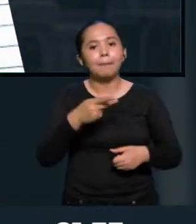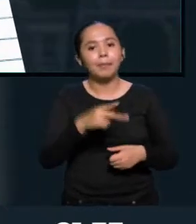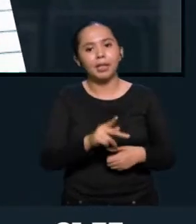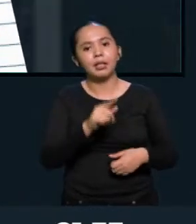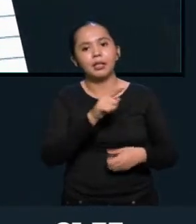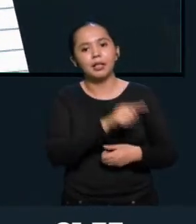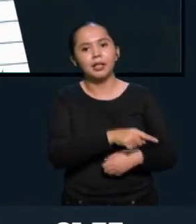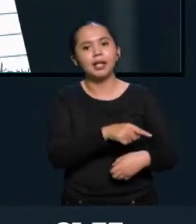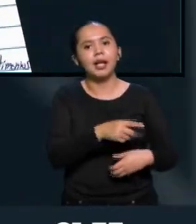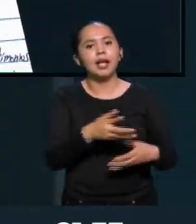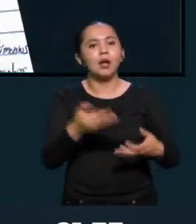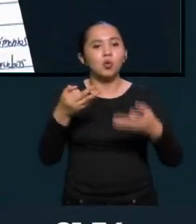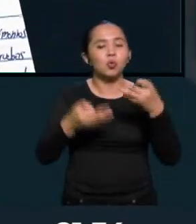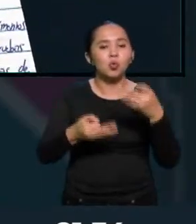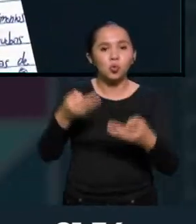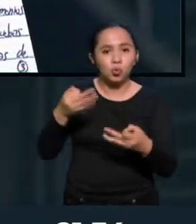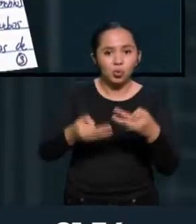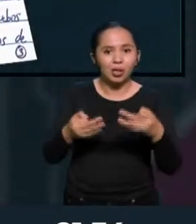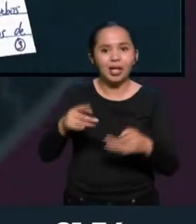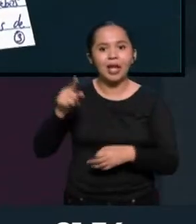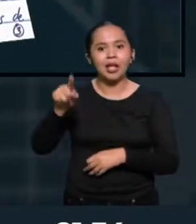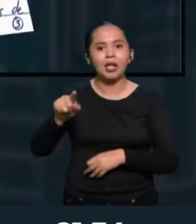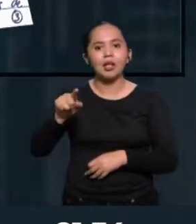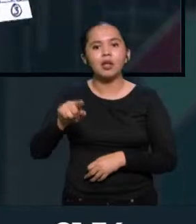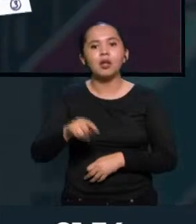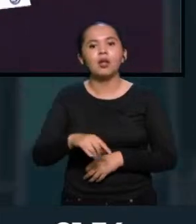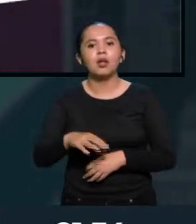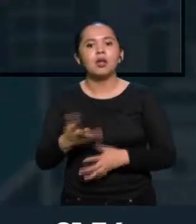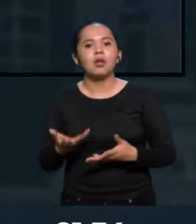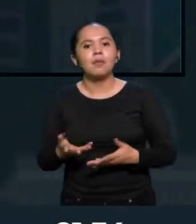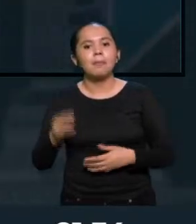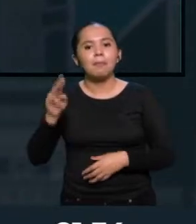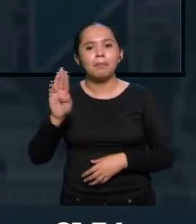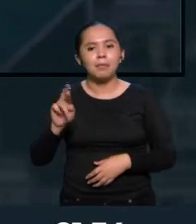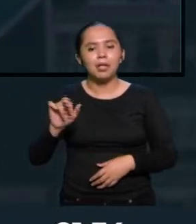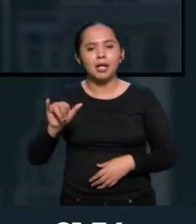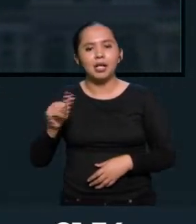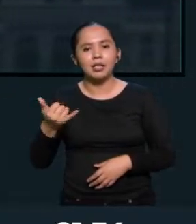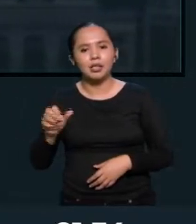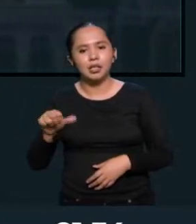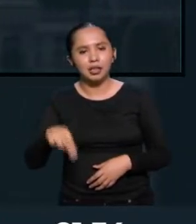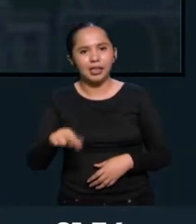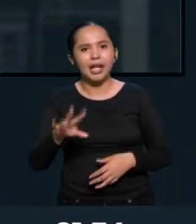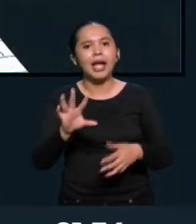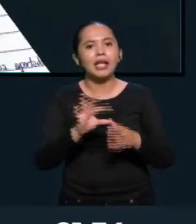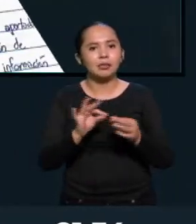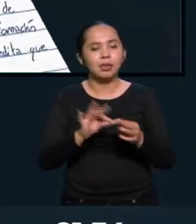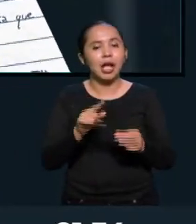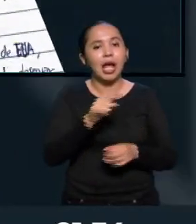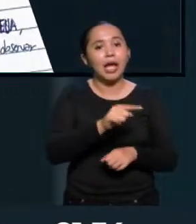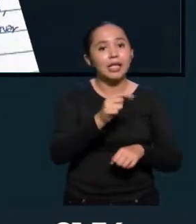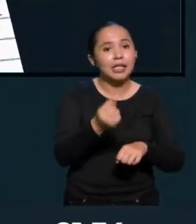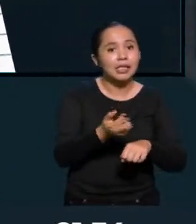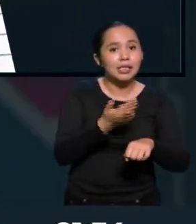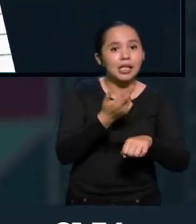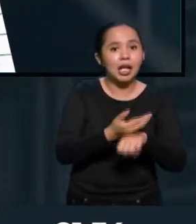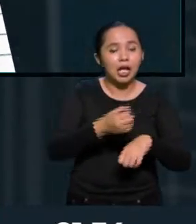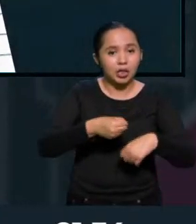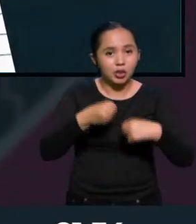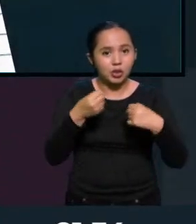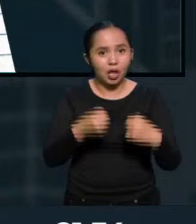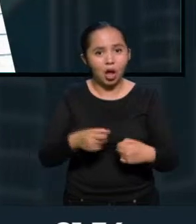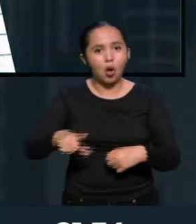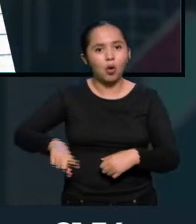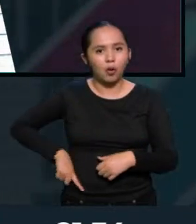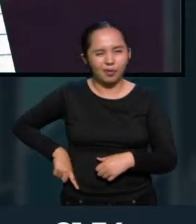claramente, el juzgado, el juez Brian Cogan, les dice que solamente puede ser en el periodo en donde él fue secretario de Seguridad en el gobierno